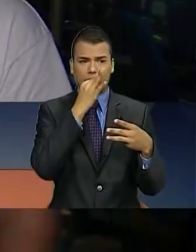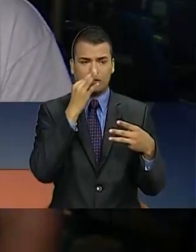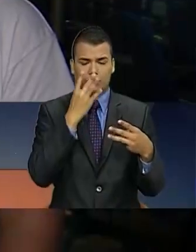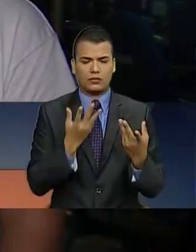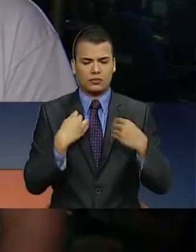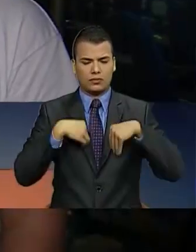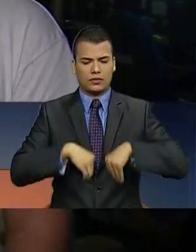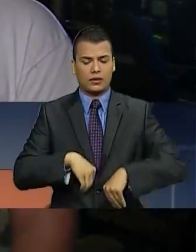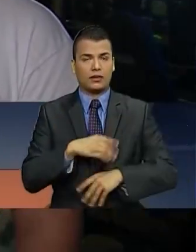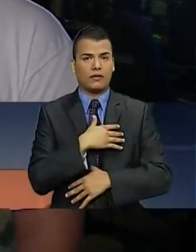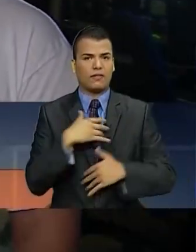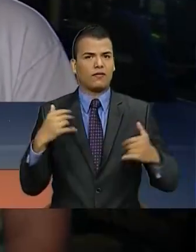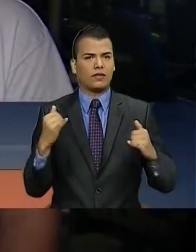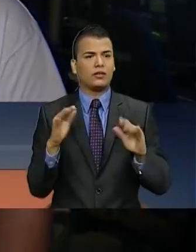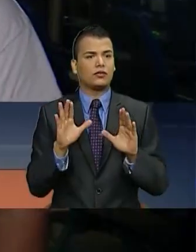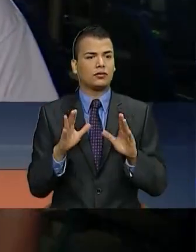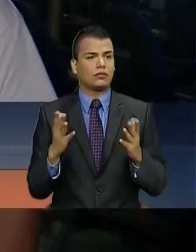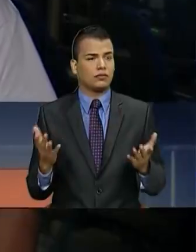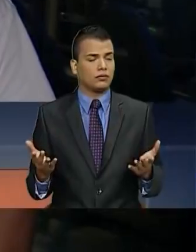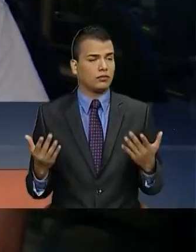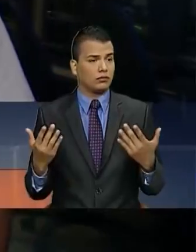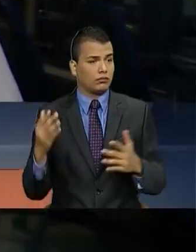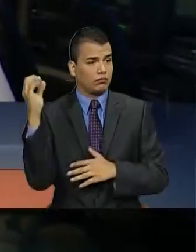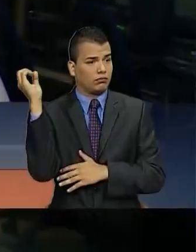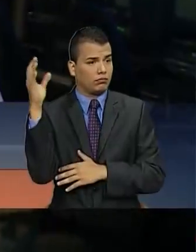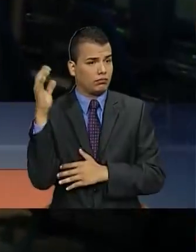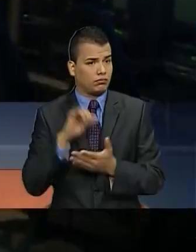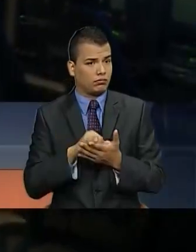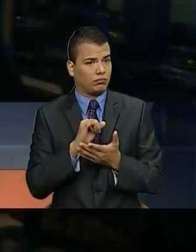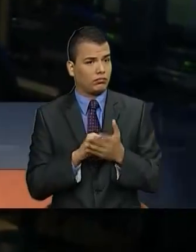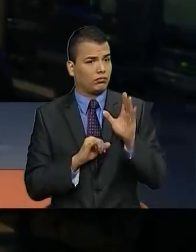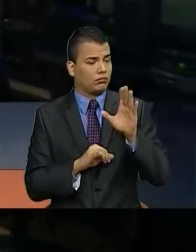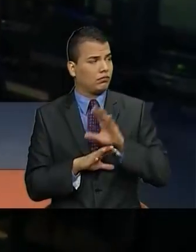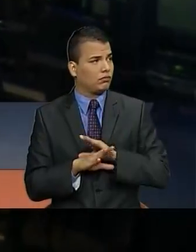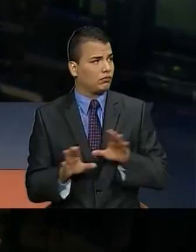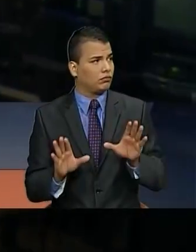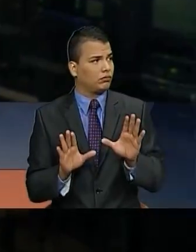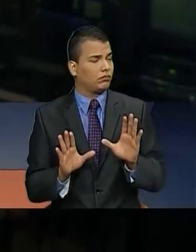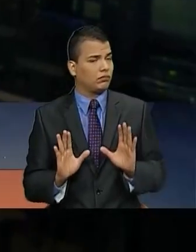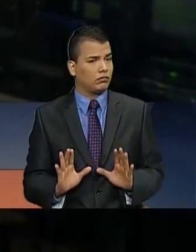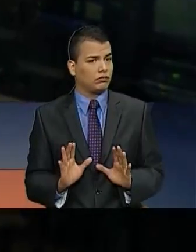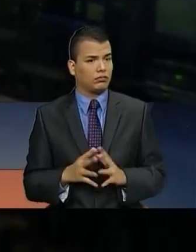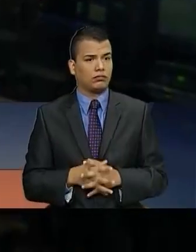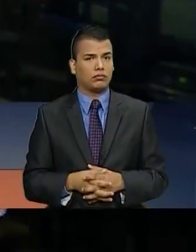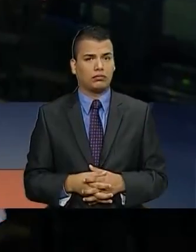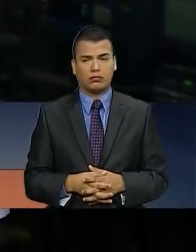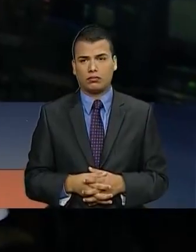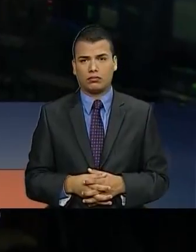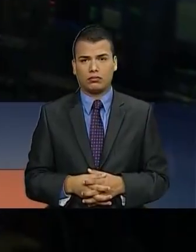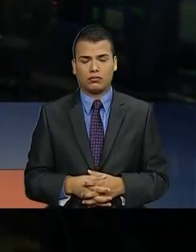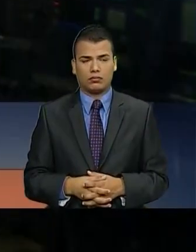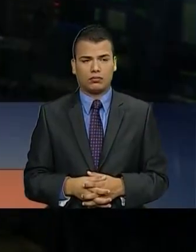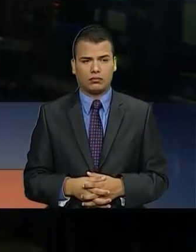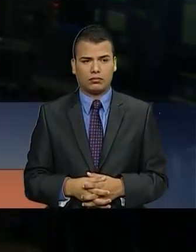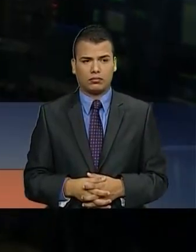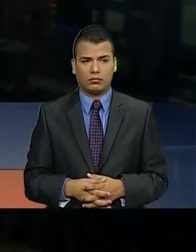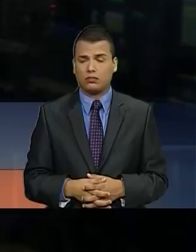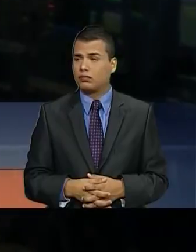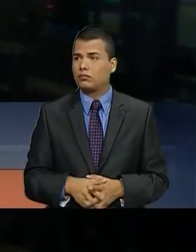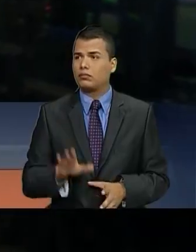Tiene sus conferencias, pero tiene ese compromiso de siempre. Sí, claro, o sea, todo sigue igual, la responsabilidad de la